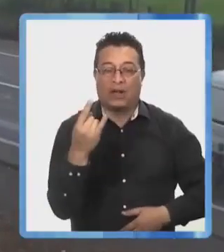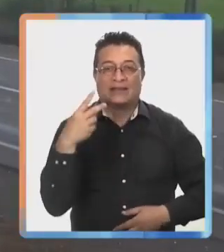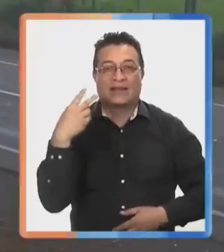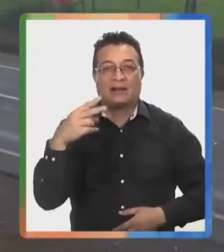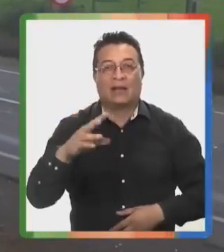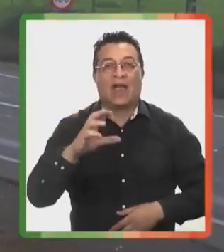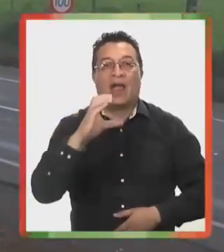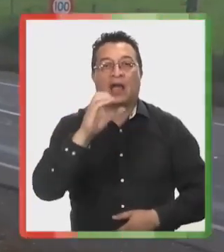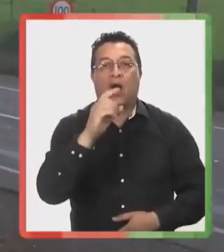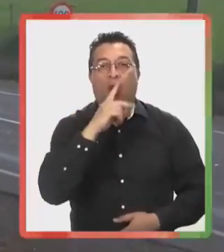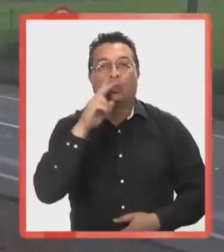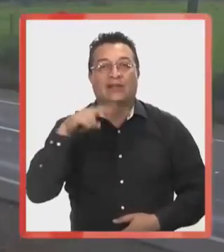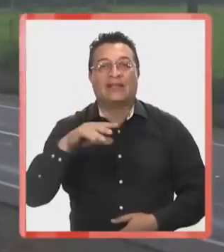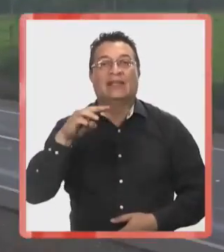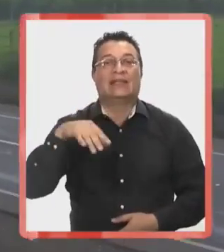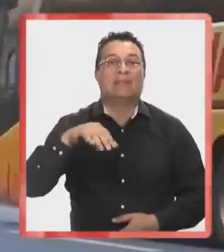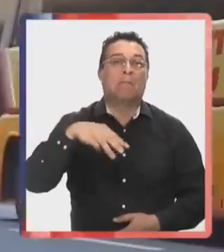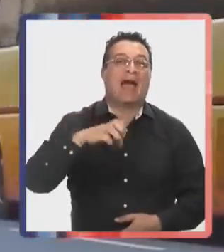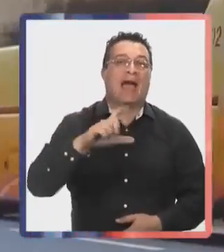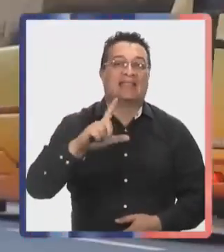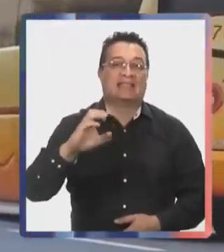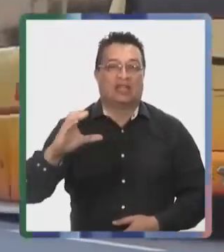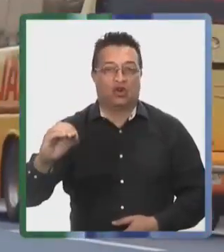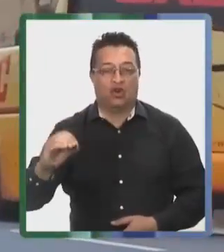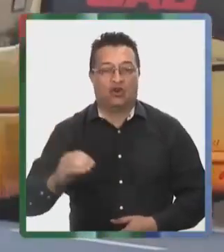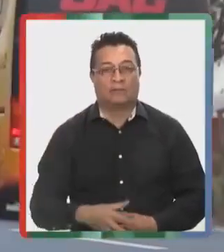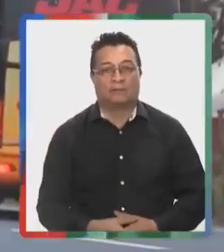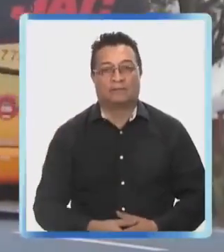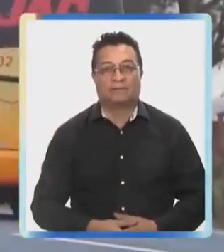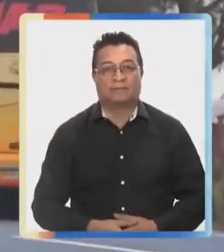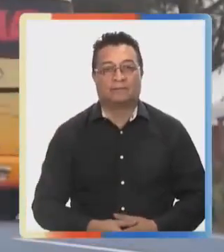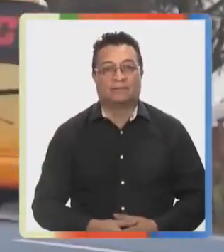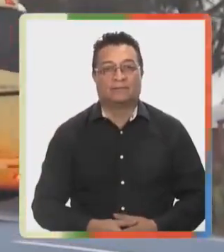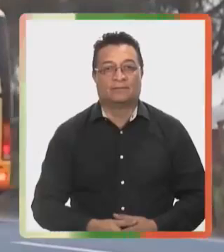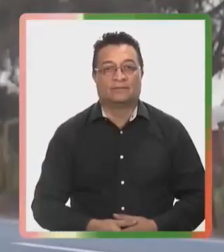para las provincias de Cautín y Malleco.